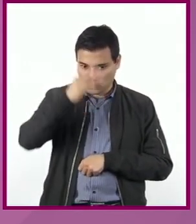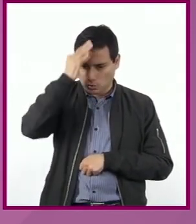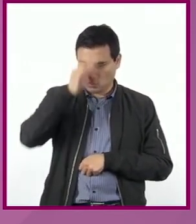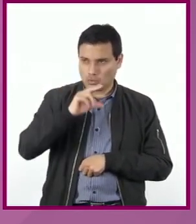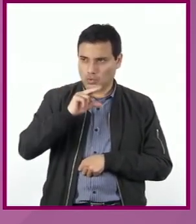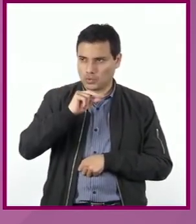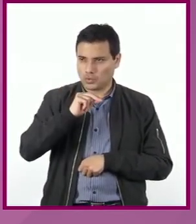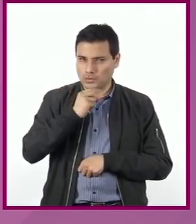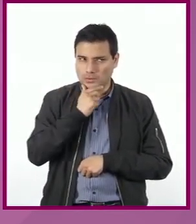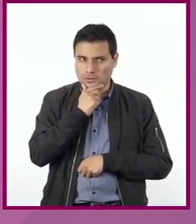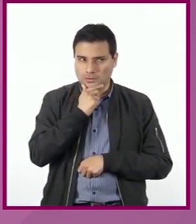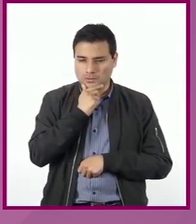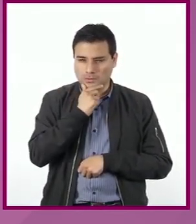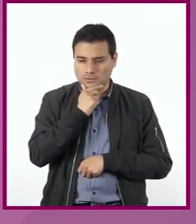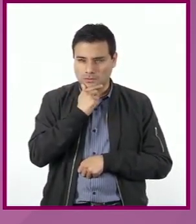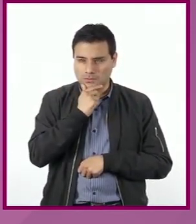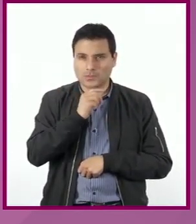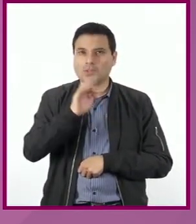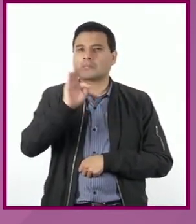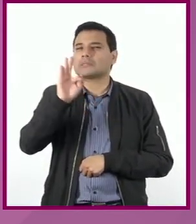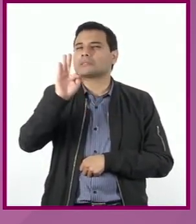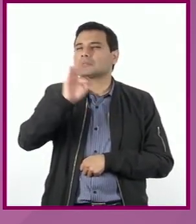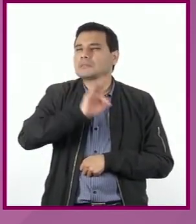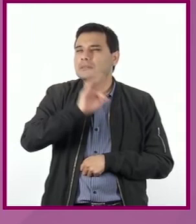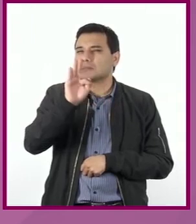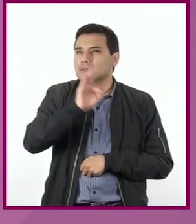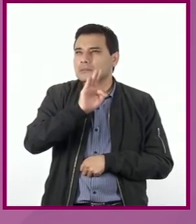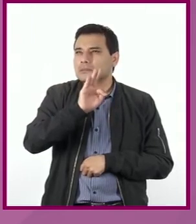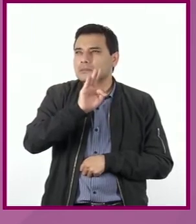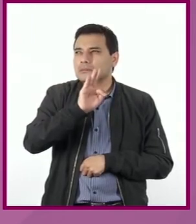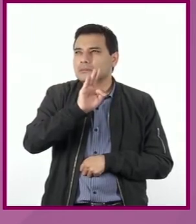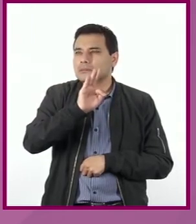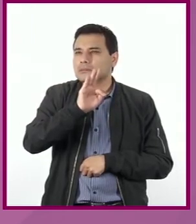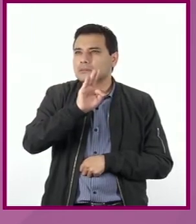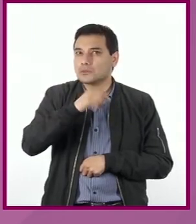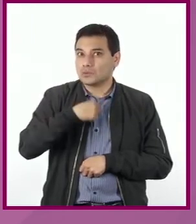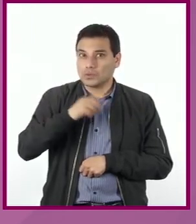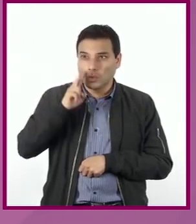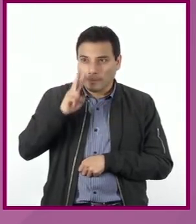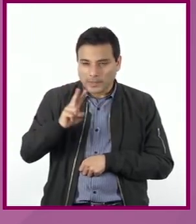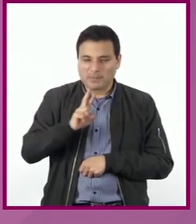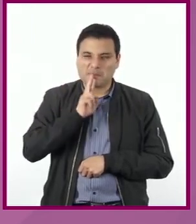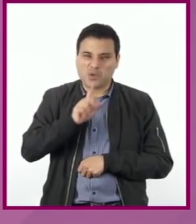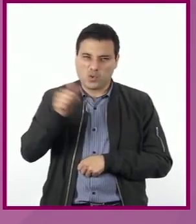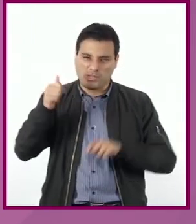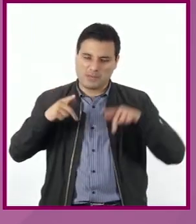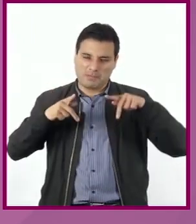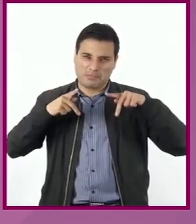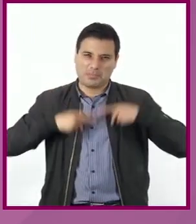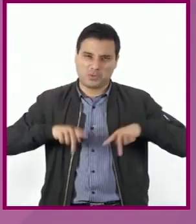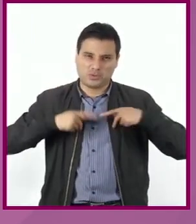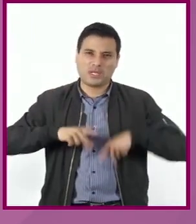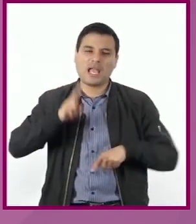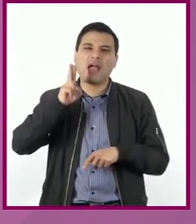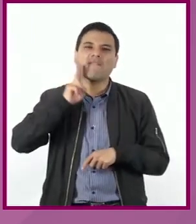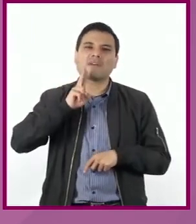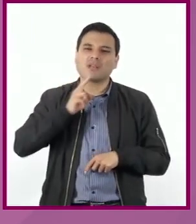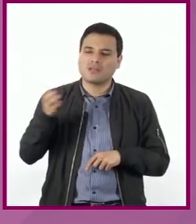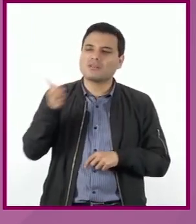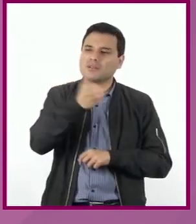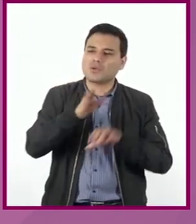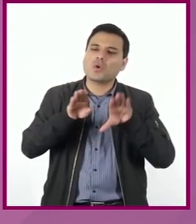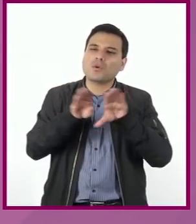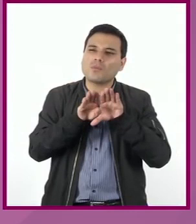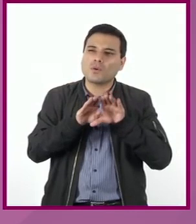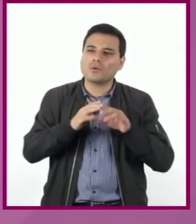estaba tranquilo, pero por si acaso prefería enviar primero a otro, para cerciorarse de cómo andaban las